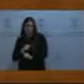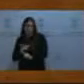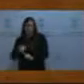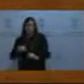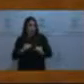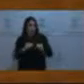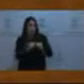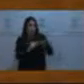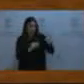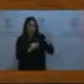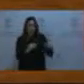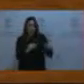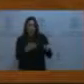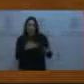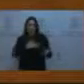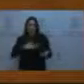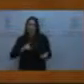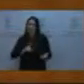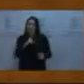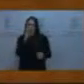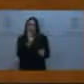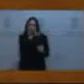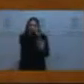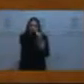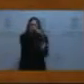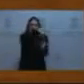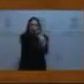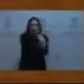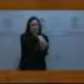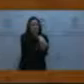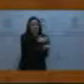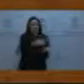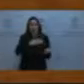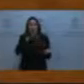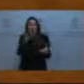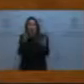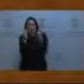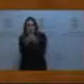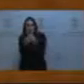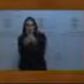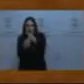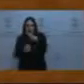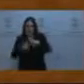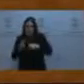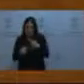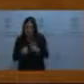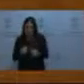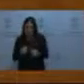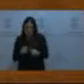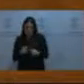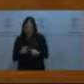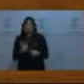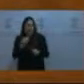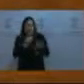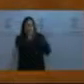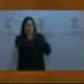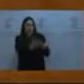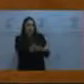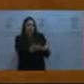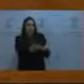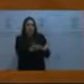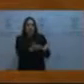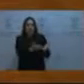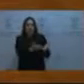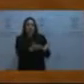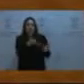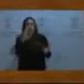no queremos niños en instituciones, queremos niños con familias. Y mucho menos cuando ha sido usted quien